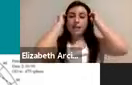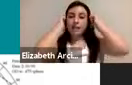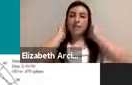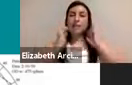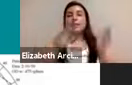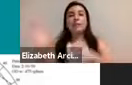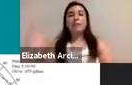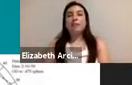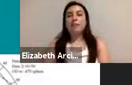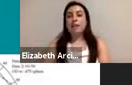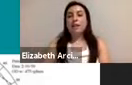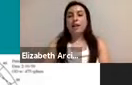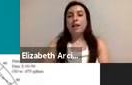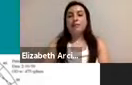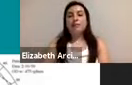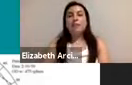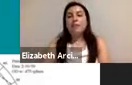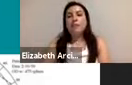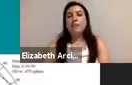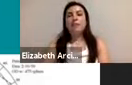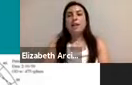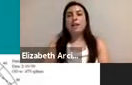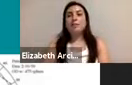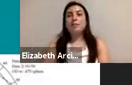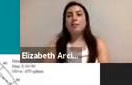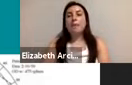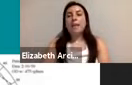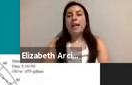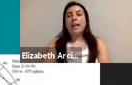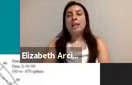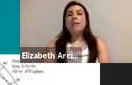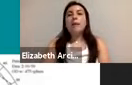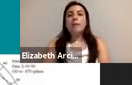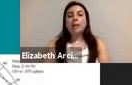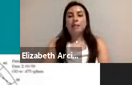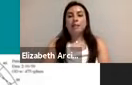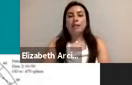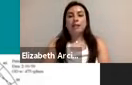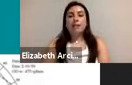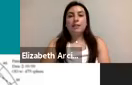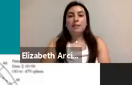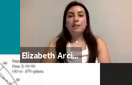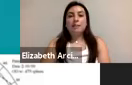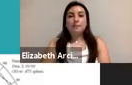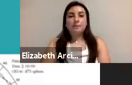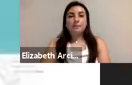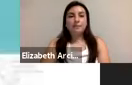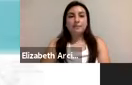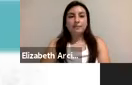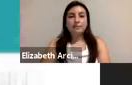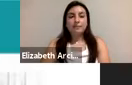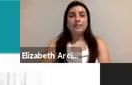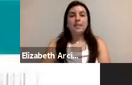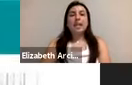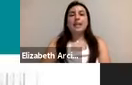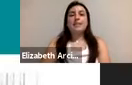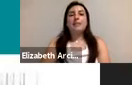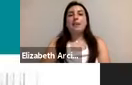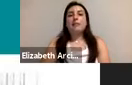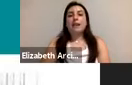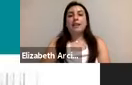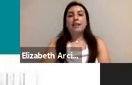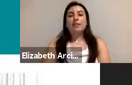armazón aéreo y ya se había adaptado a ellos, entonces eso es algo favorable para el paciente.